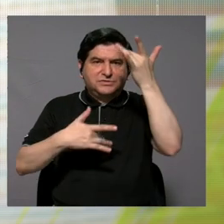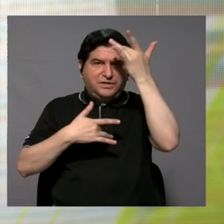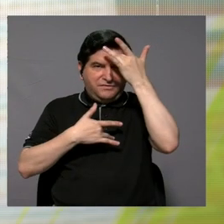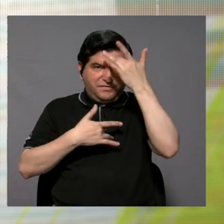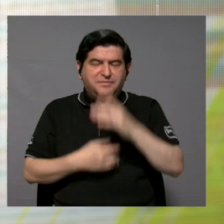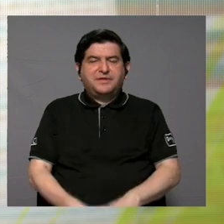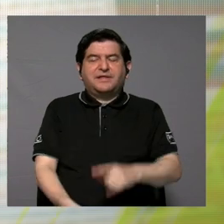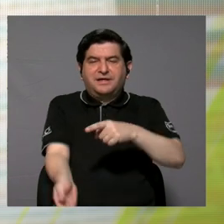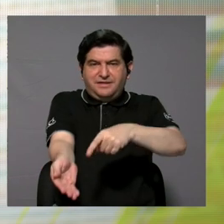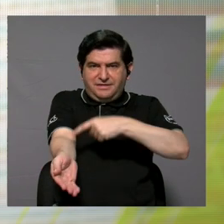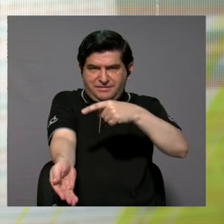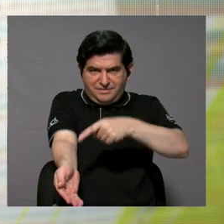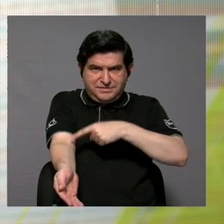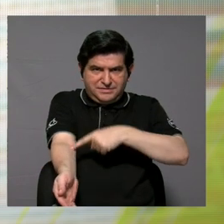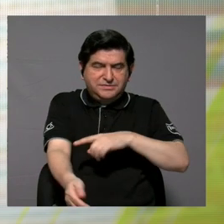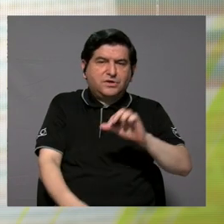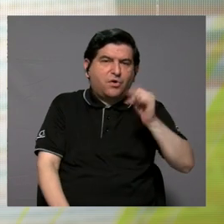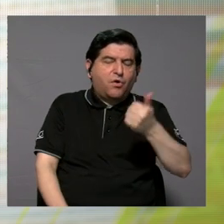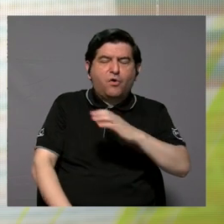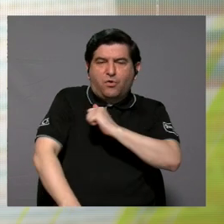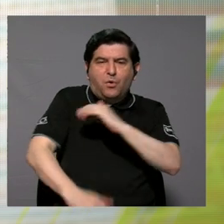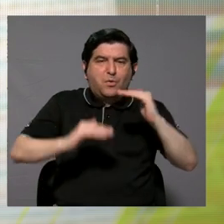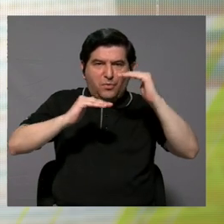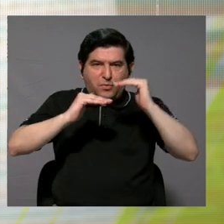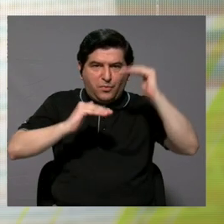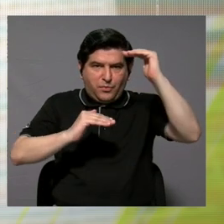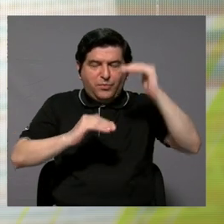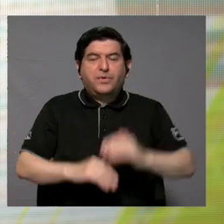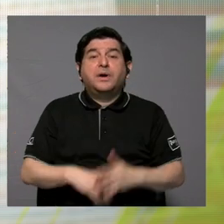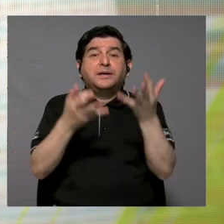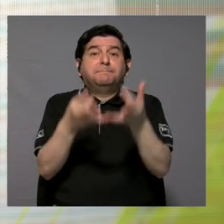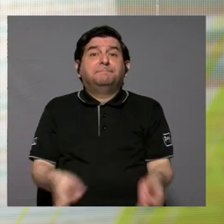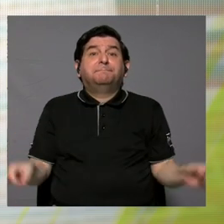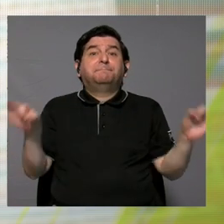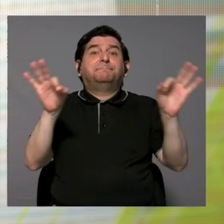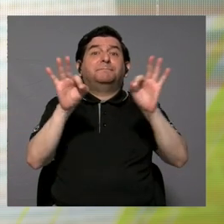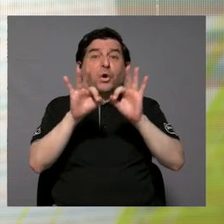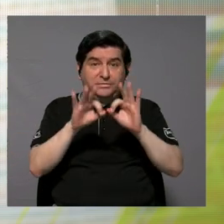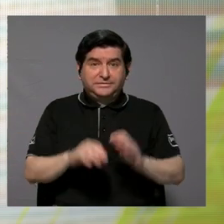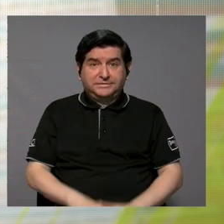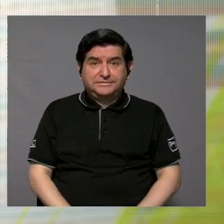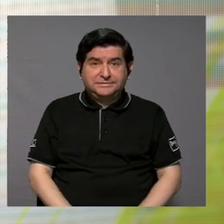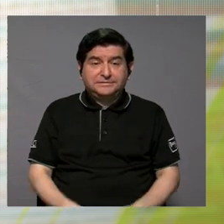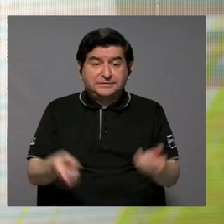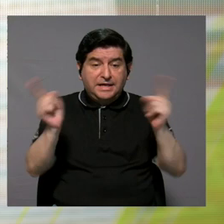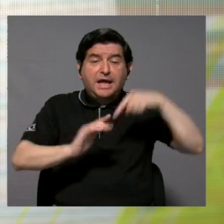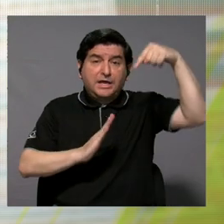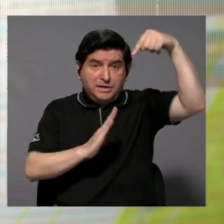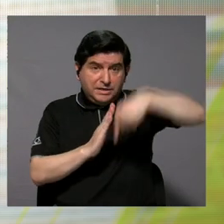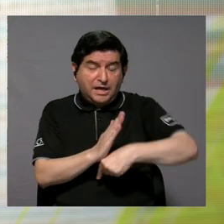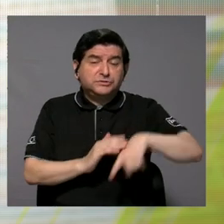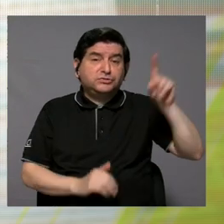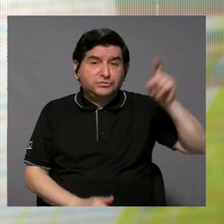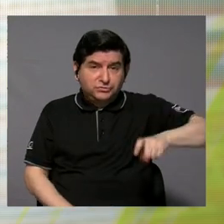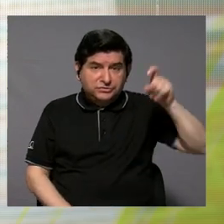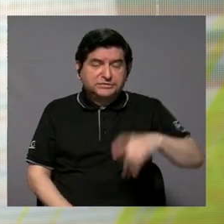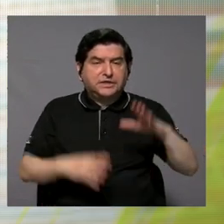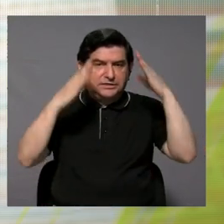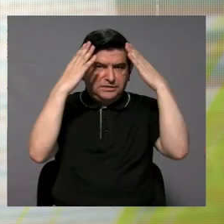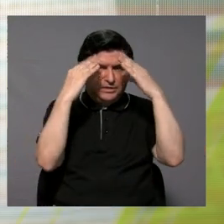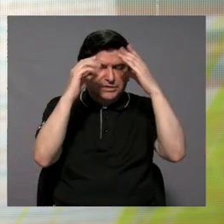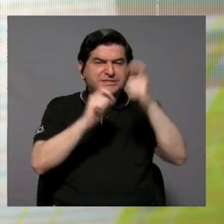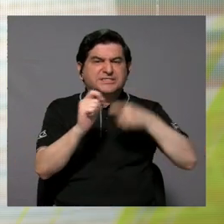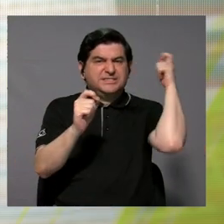enfermedades como diabetes, etcétera, hipertensión, que es muy importante, hay casos graves que requieren una